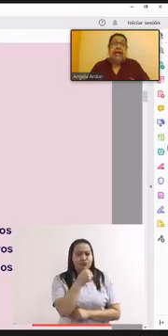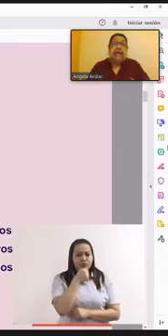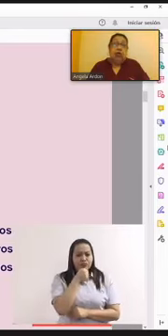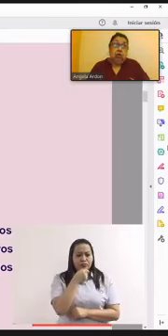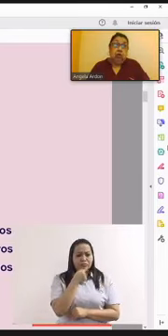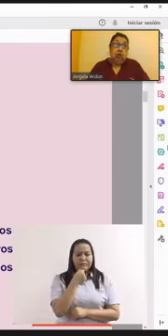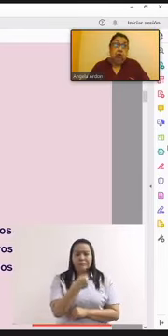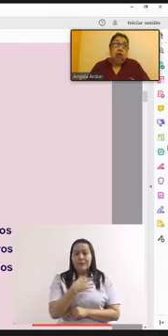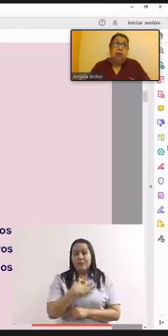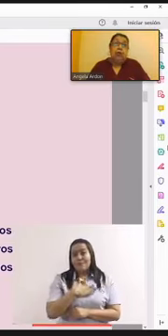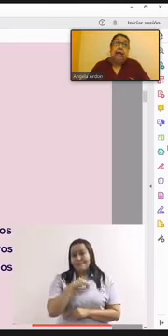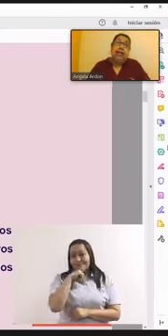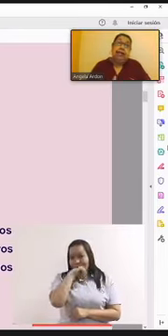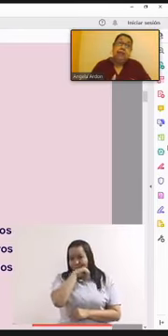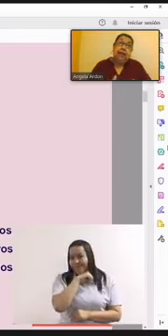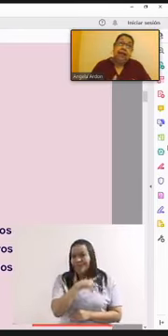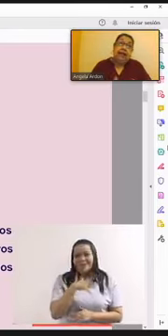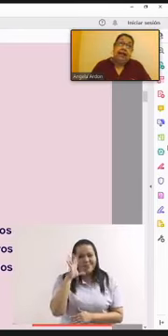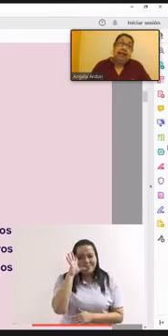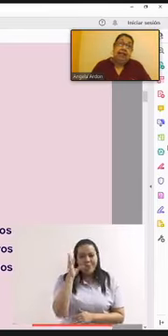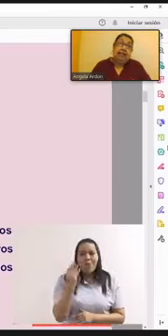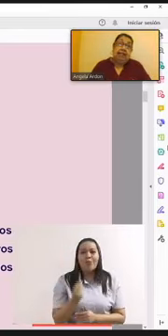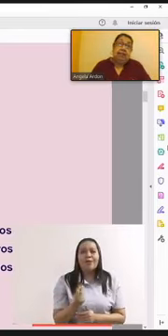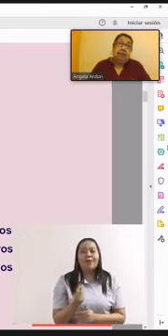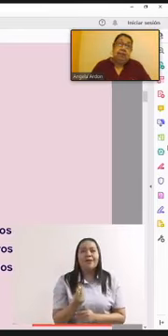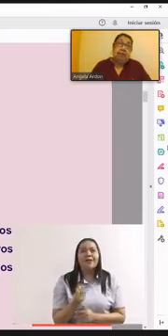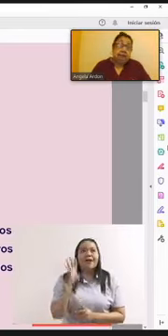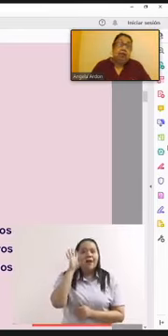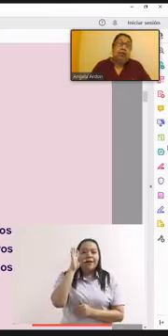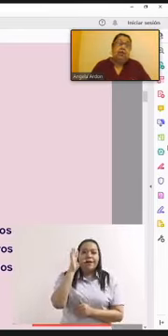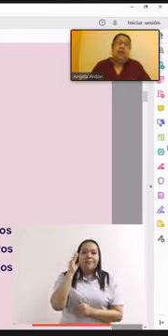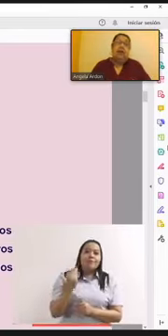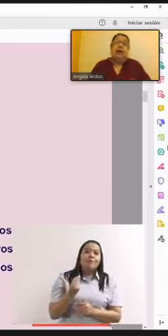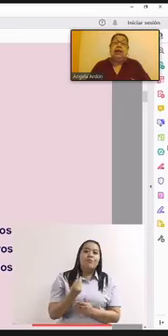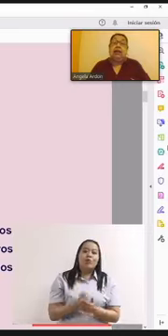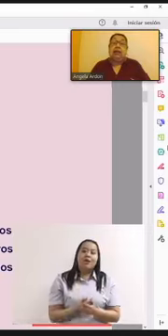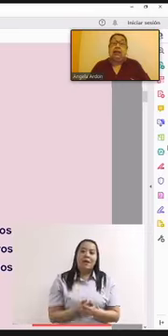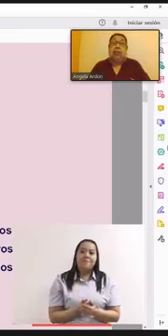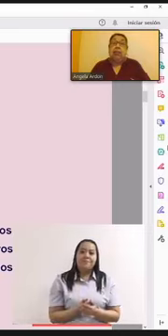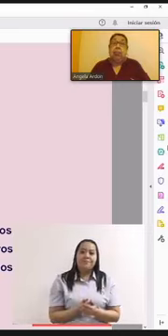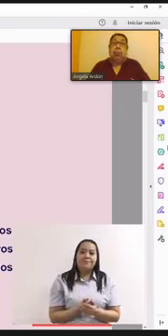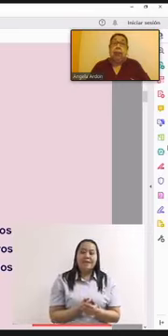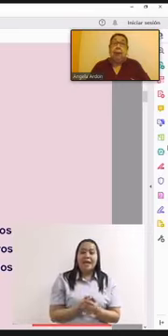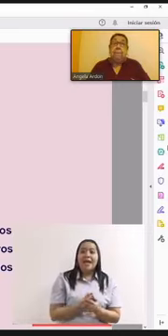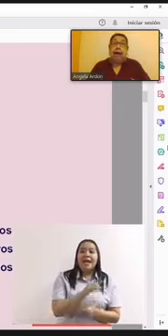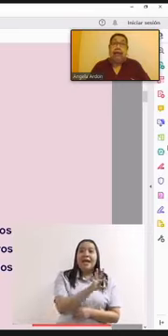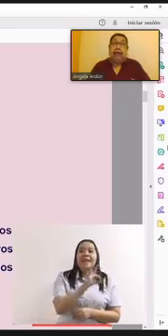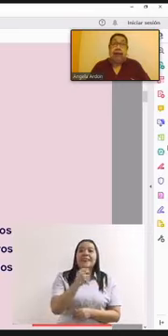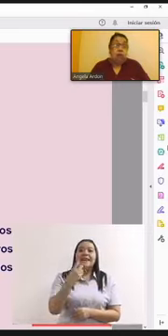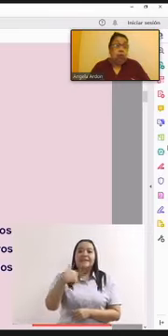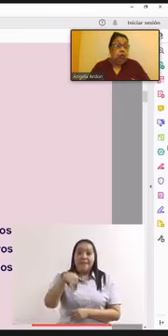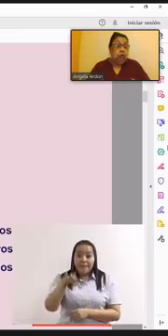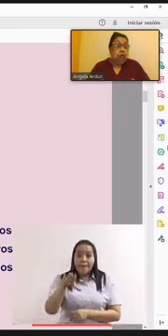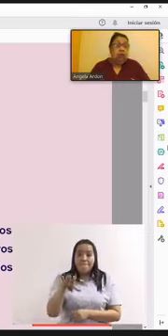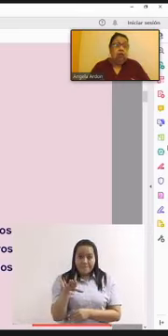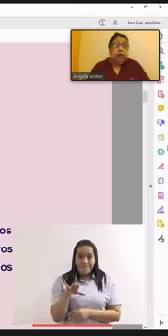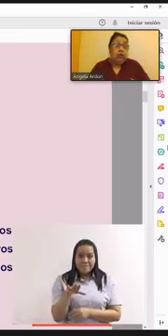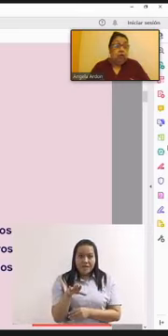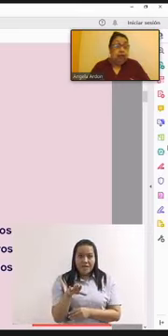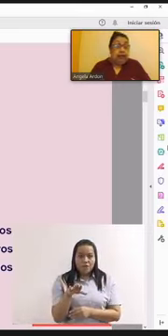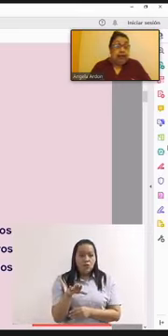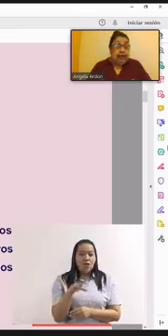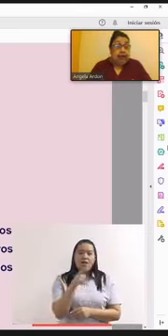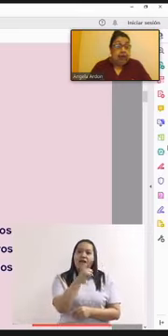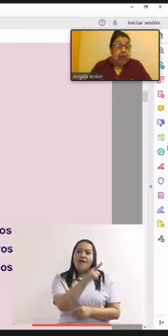me encantó. Porque el 3 de diciembre, perdón, de ahorita de marzo, van a tirar un